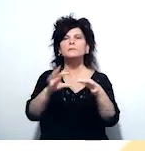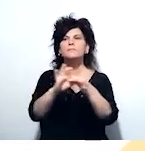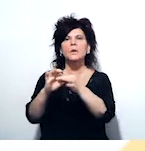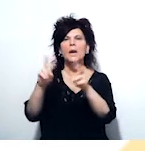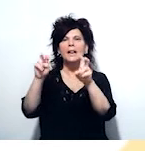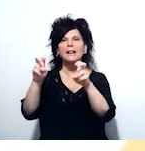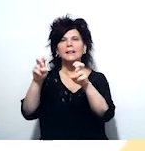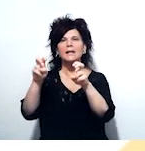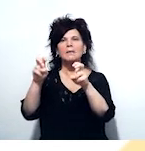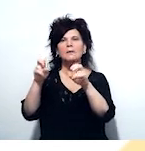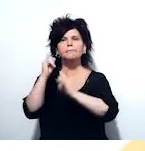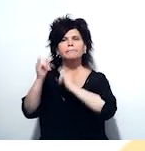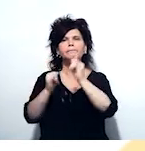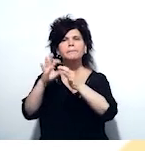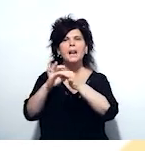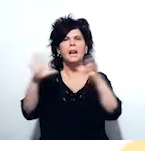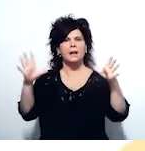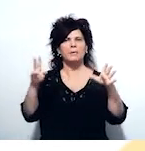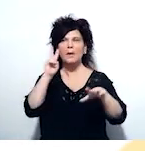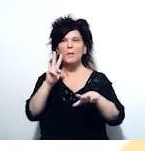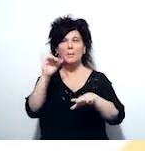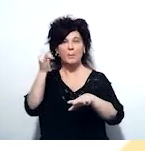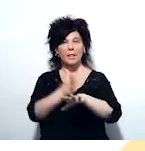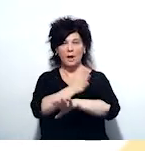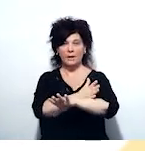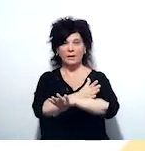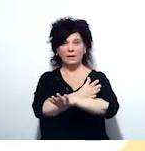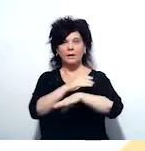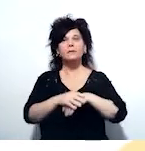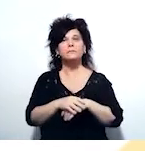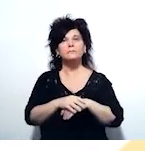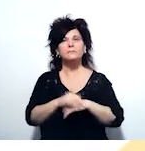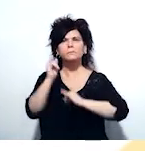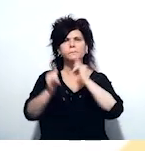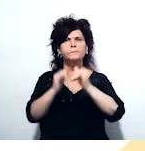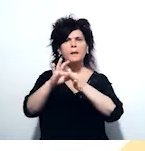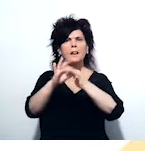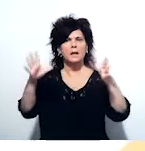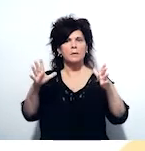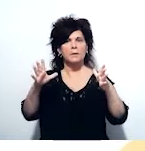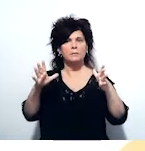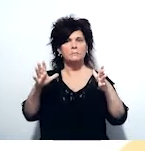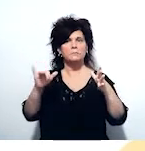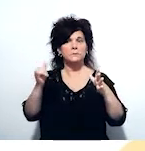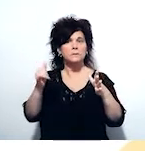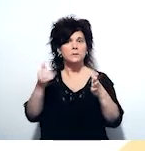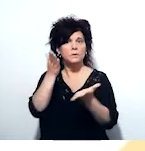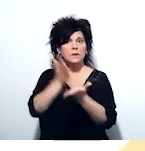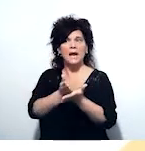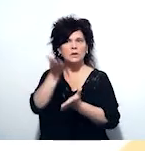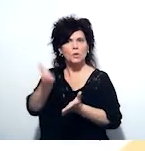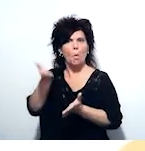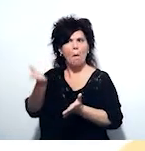la libertad de expresión, que lo vimos en el video anterior. La libertad de expresión es un derecho humano, es algo muy